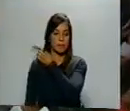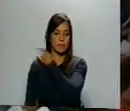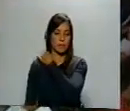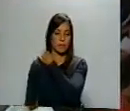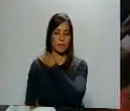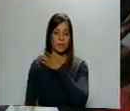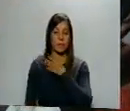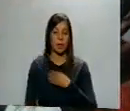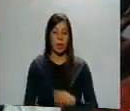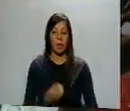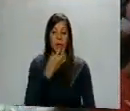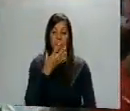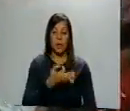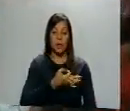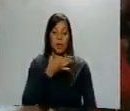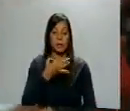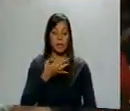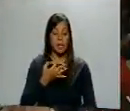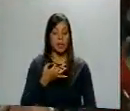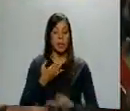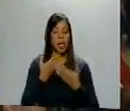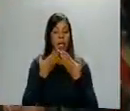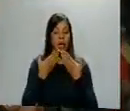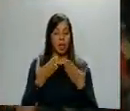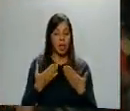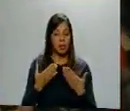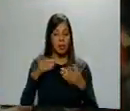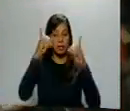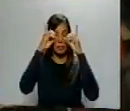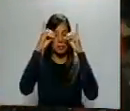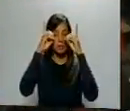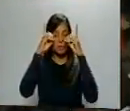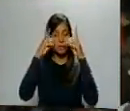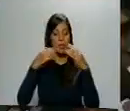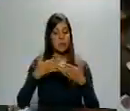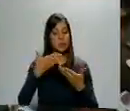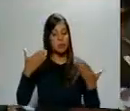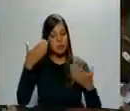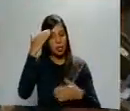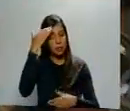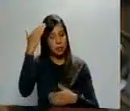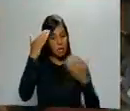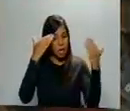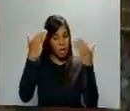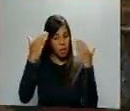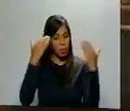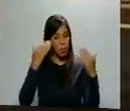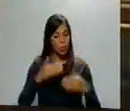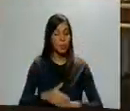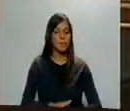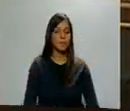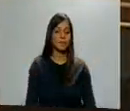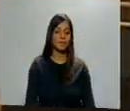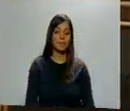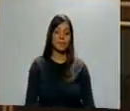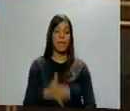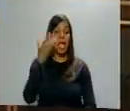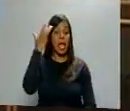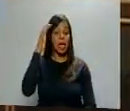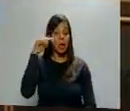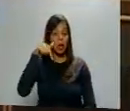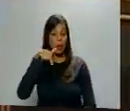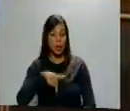Buenas tardes, gracias, presidenta, saludos a todos, compatriotas. Yo creo que esto es uno de los